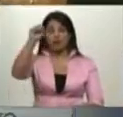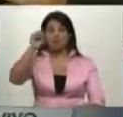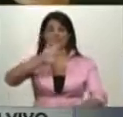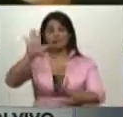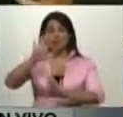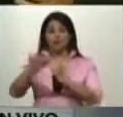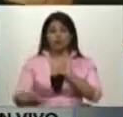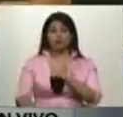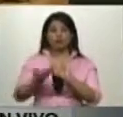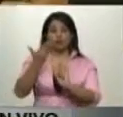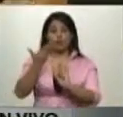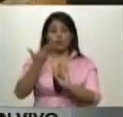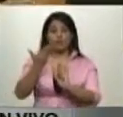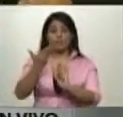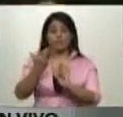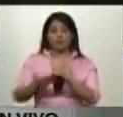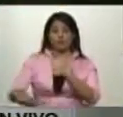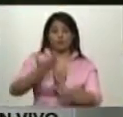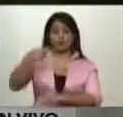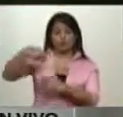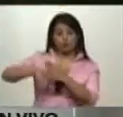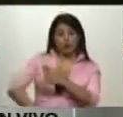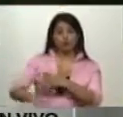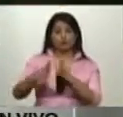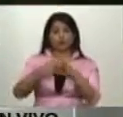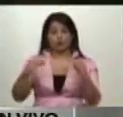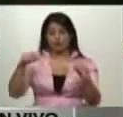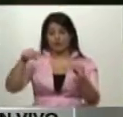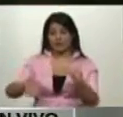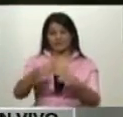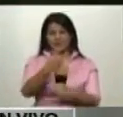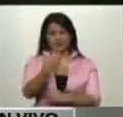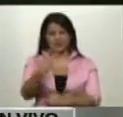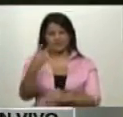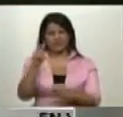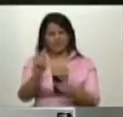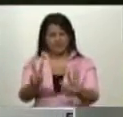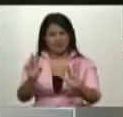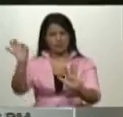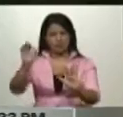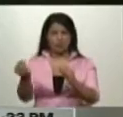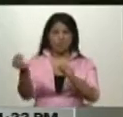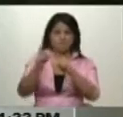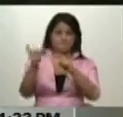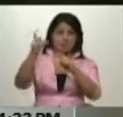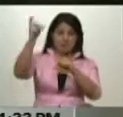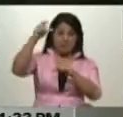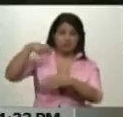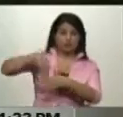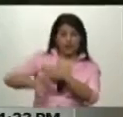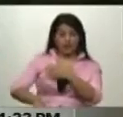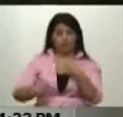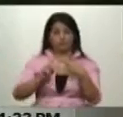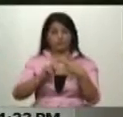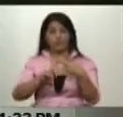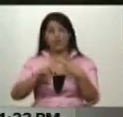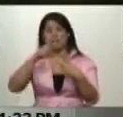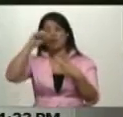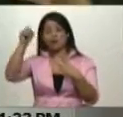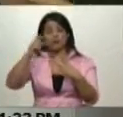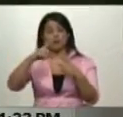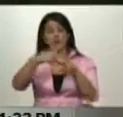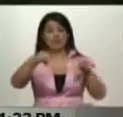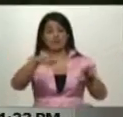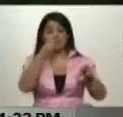aumentó el ingreso de la familia venezolana este año en 137%, el salario mínimo, aumentó el cesta